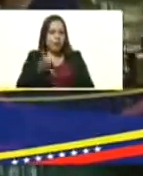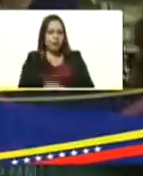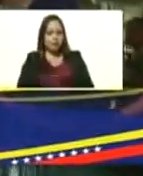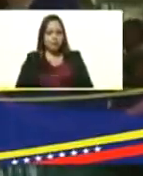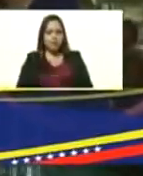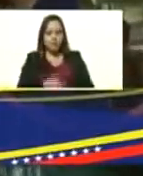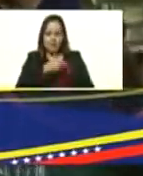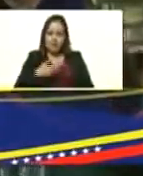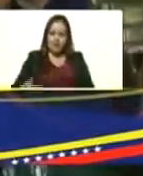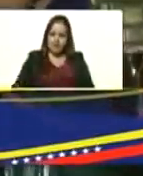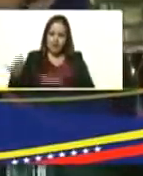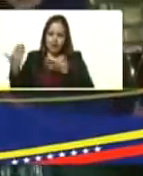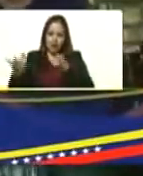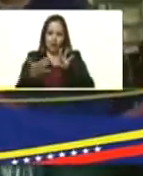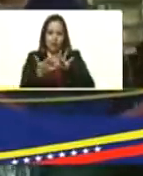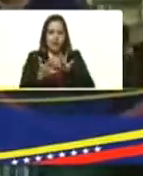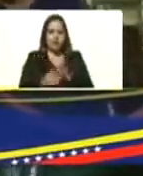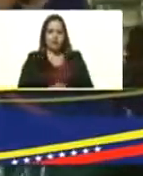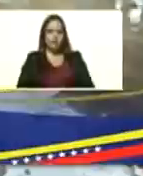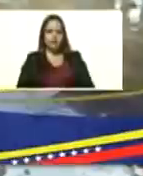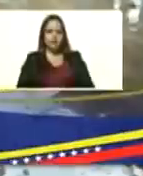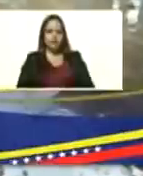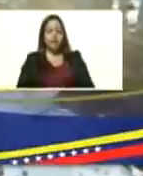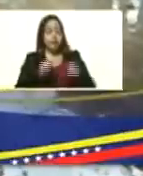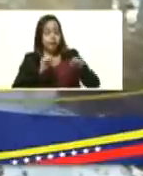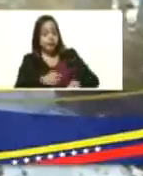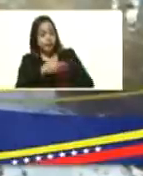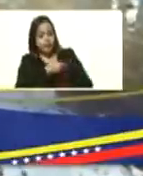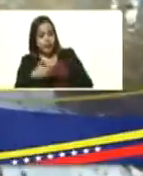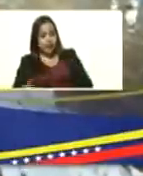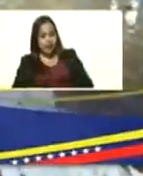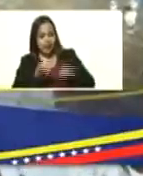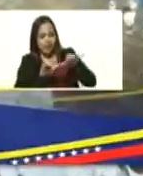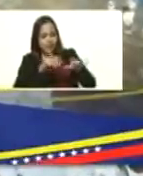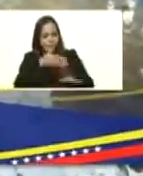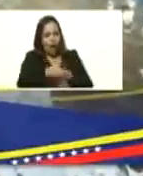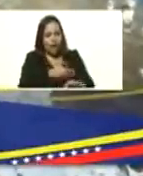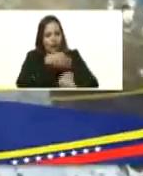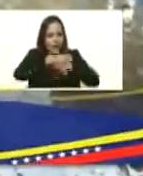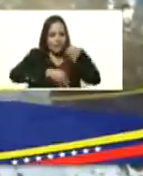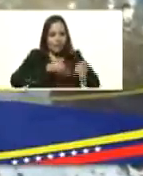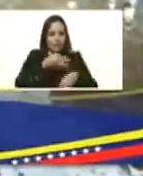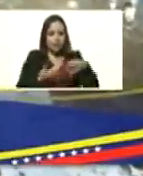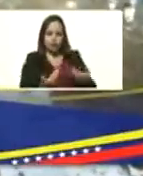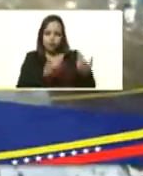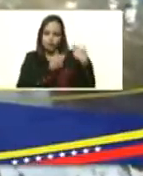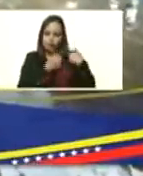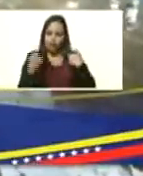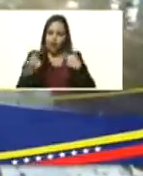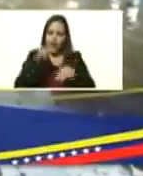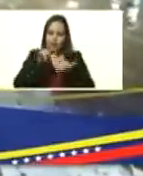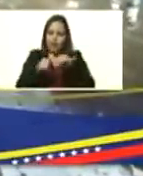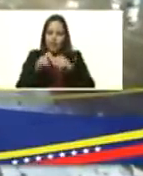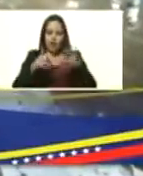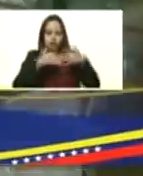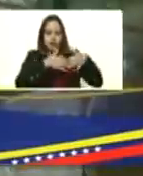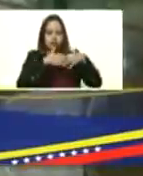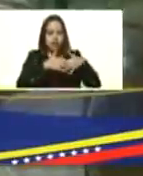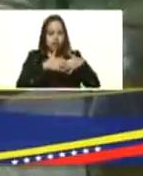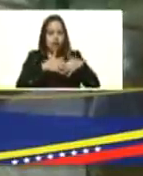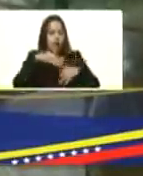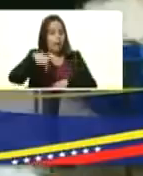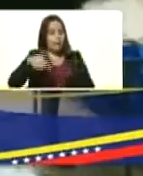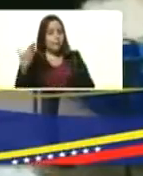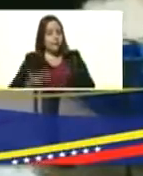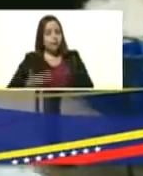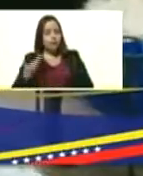adelante bueno si presidente como muy bien no lo explicaba el compañero ingeniero gerente de esta